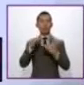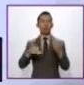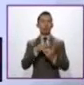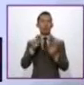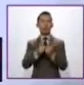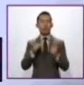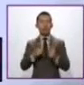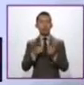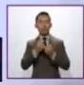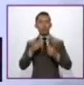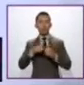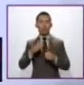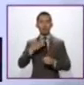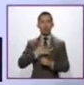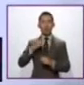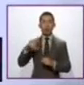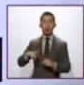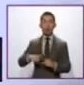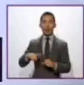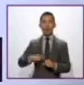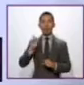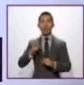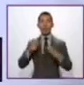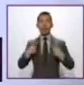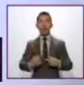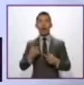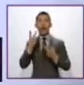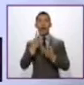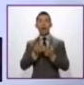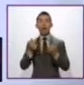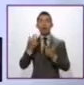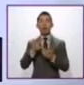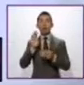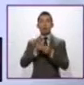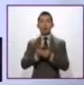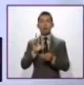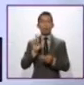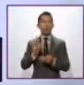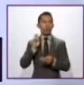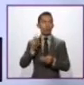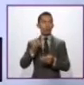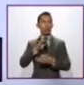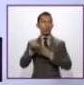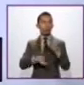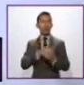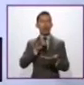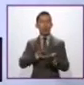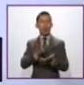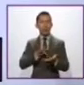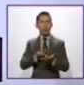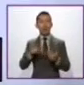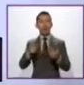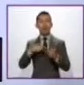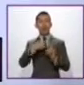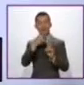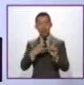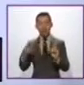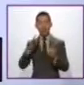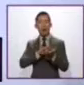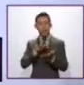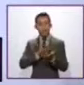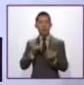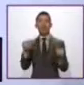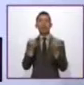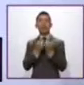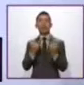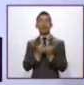sociales. En mi gobierno, ninguna voz va a quedar excluida. Quiero decirles que vamos a tomar en cuenta a la comunidad LGTB, vamos a tomar en